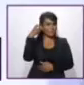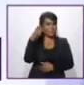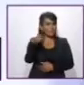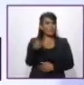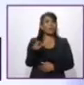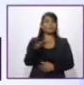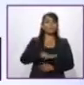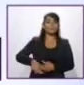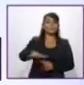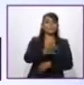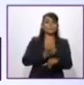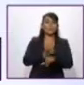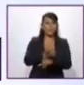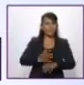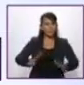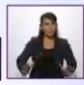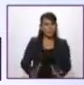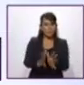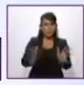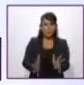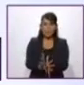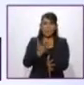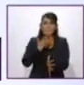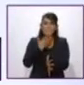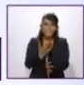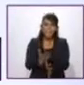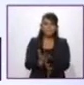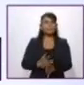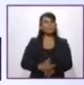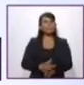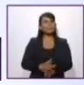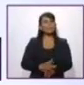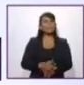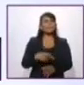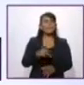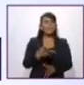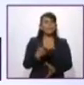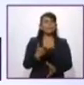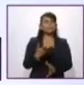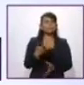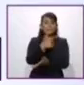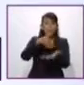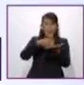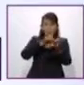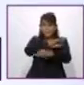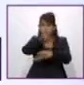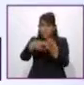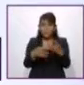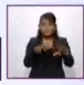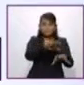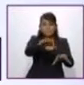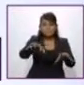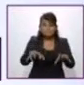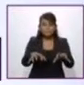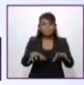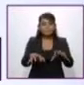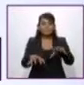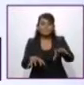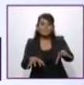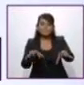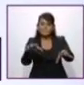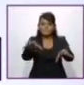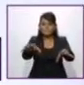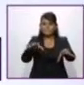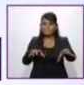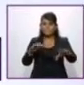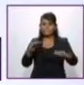pujante, también ha empezado a generar un desarrollo solamente en ciertas zonas, teniendo una brecha de